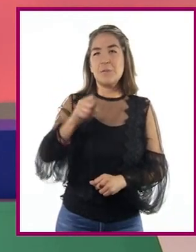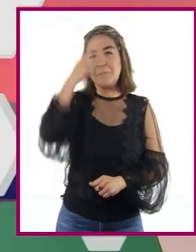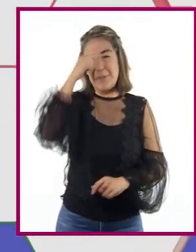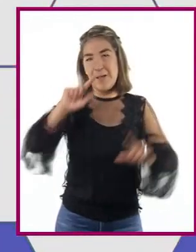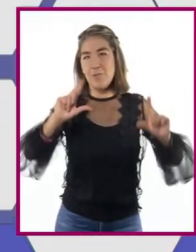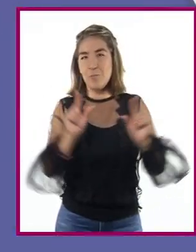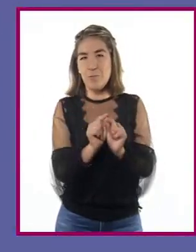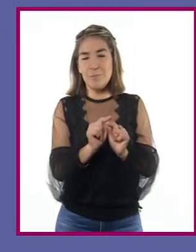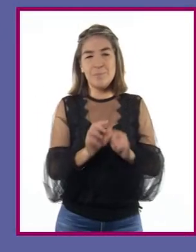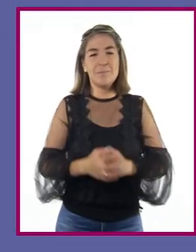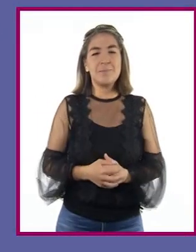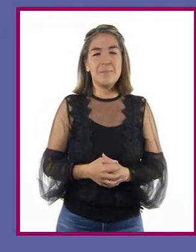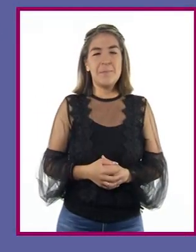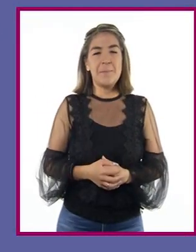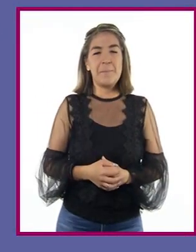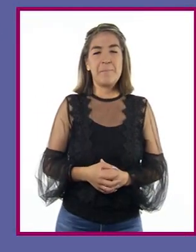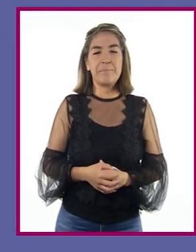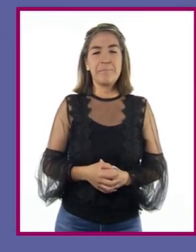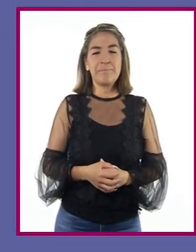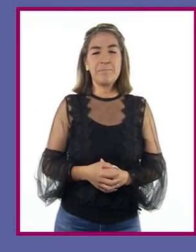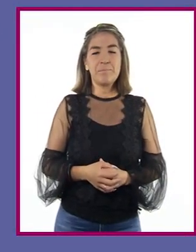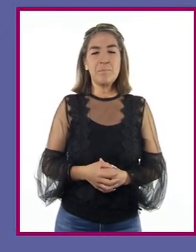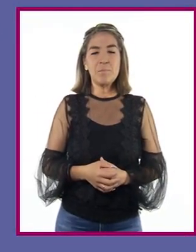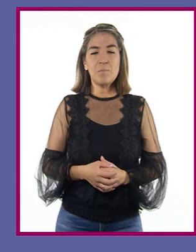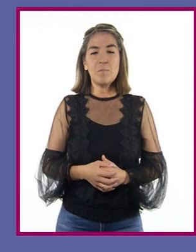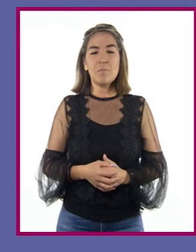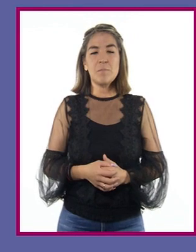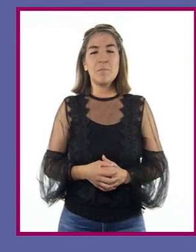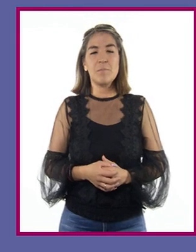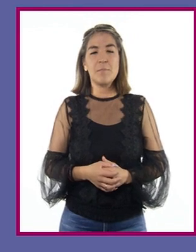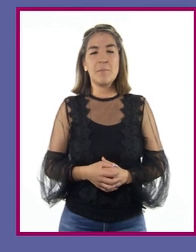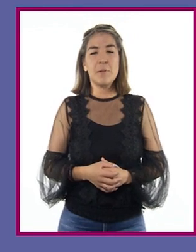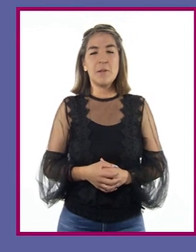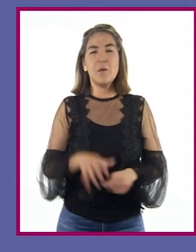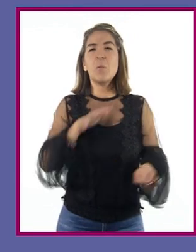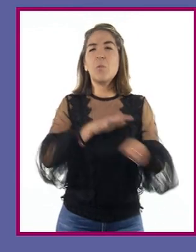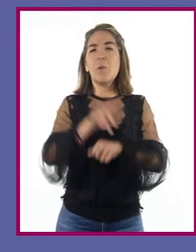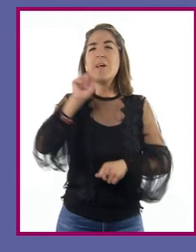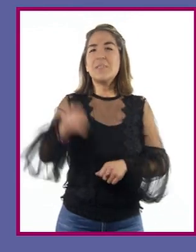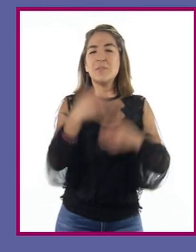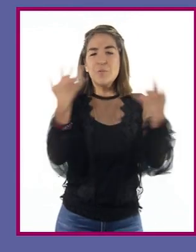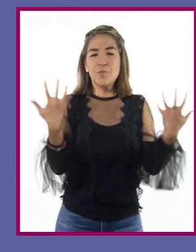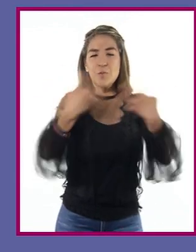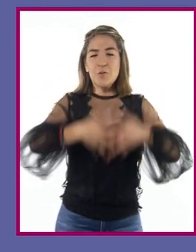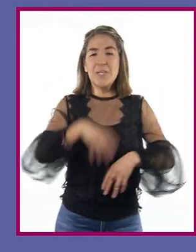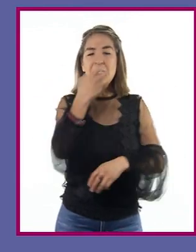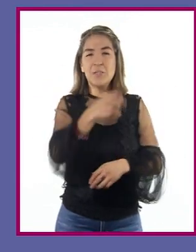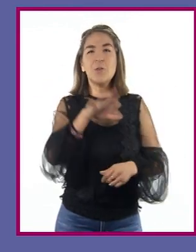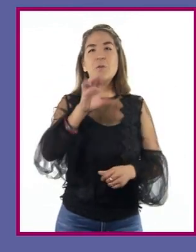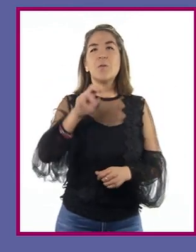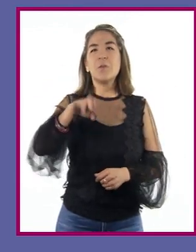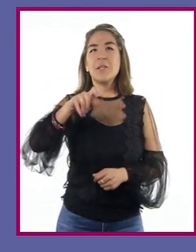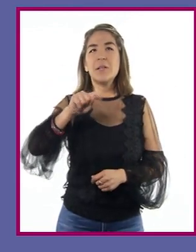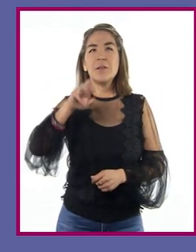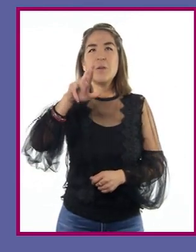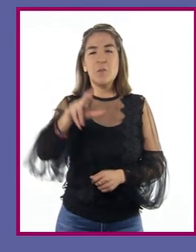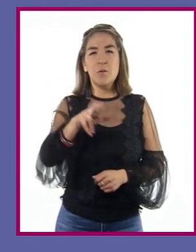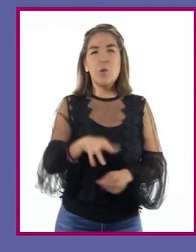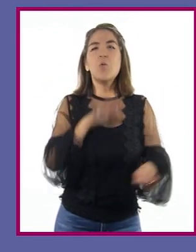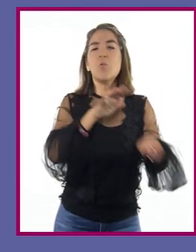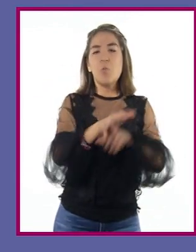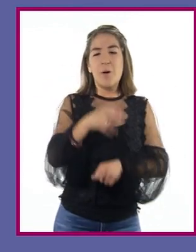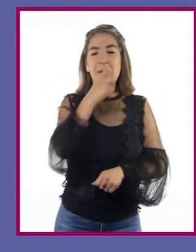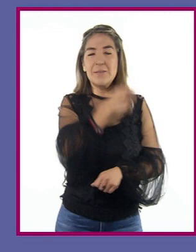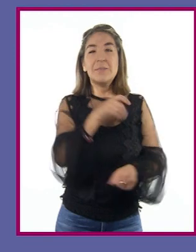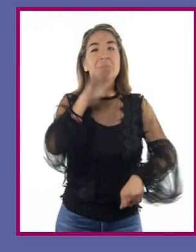conclusión. ¿Cómo puedo identificar un argumento en un texto? ¿Cuál es la función de los conectores o nexos? ¿Cuáles son